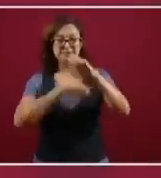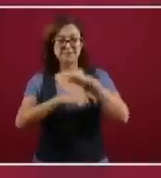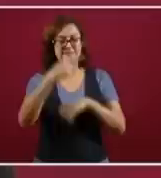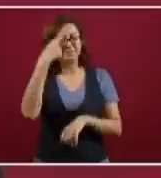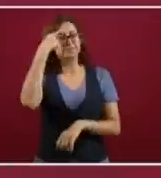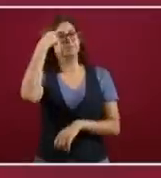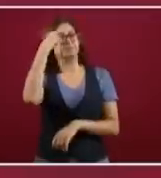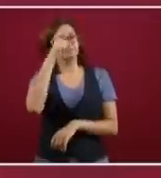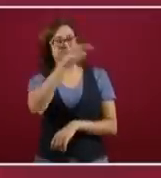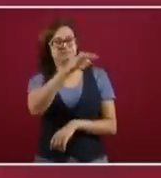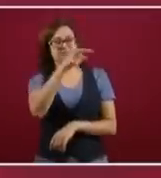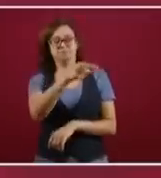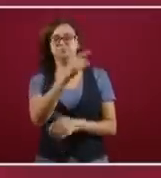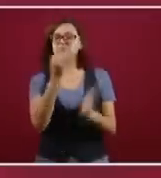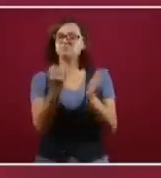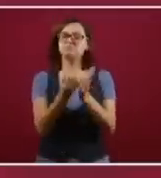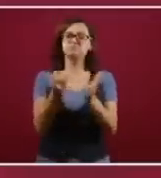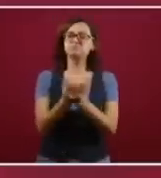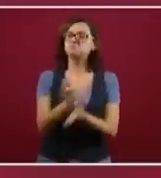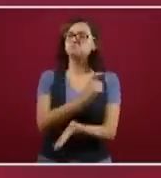no pagaba impuestos.